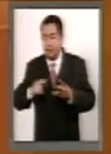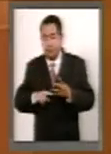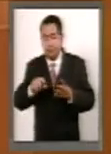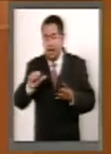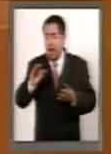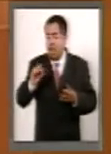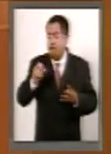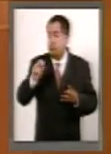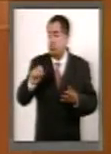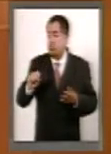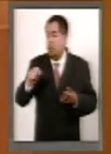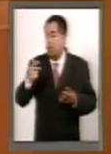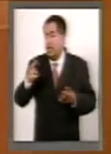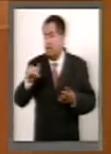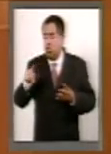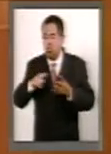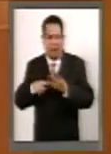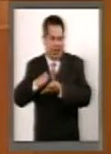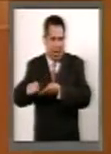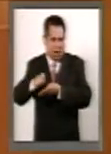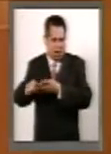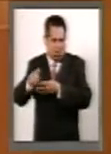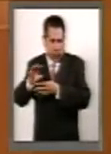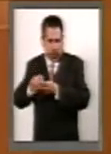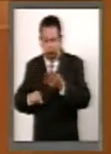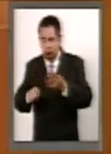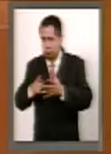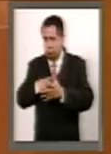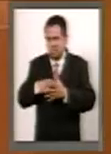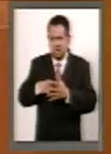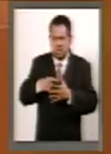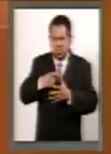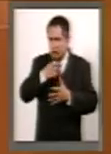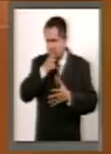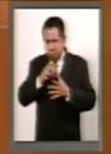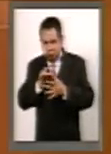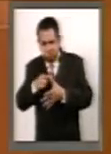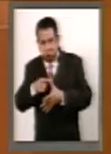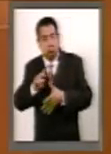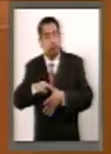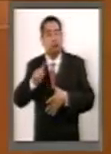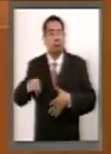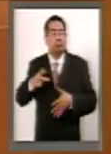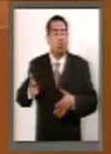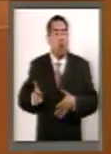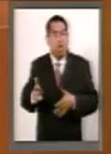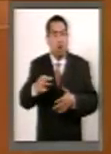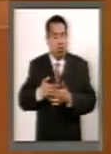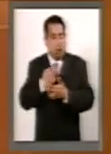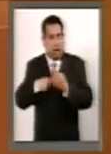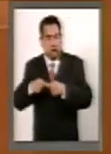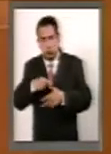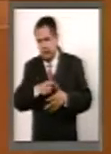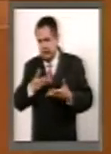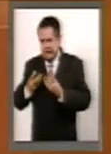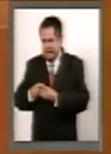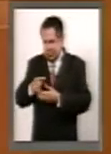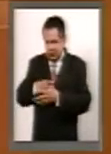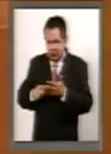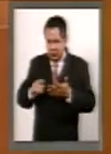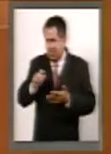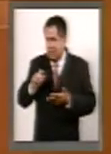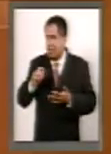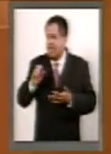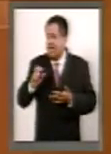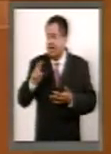Cravioto en la comisión de redacción y estilo, con un periodista guanajuatense que se sumó a ellos, Ernesto